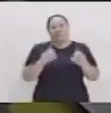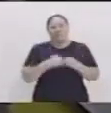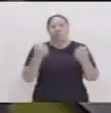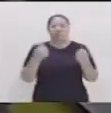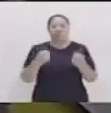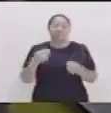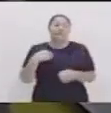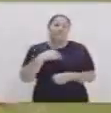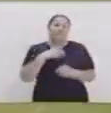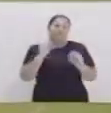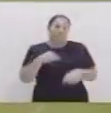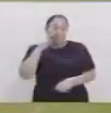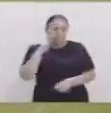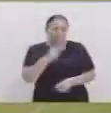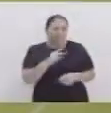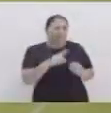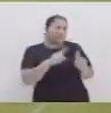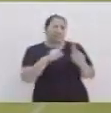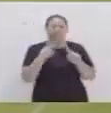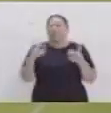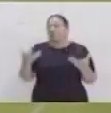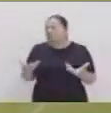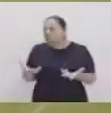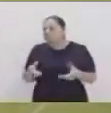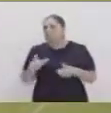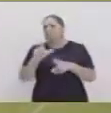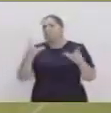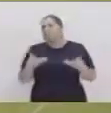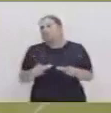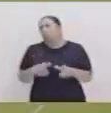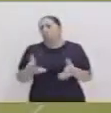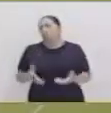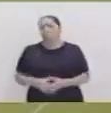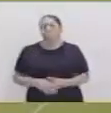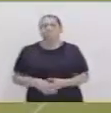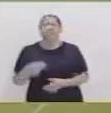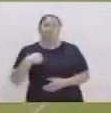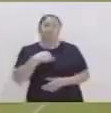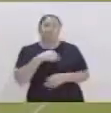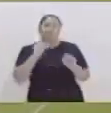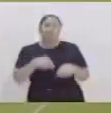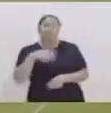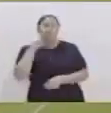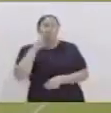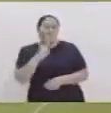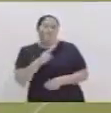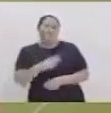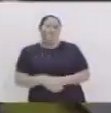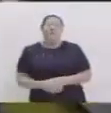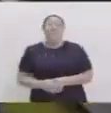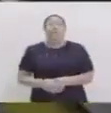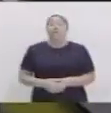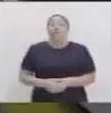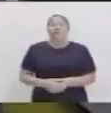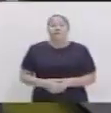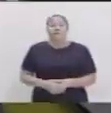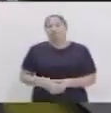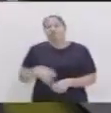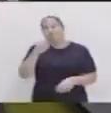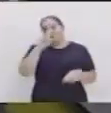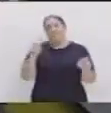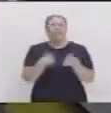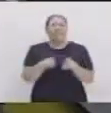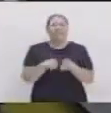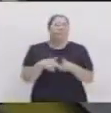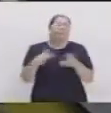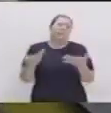en muchos lugares, de hecho. Y como les estaba diciendo, nosotros podemos verlo a nuestro alrededor. Bueno, también